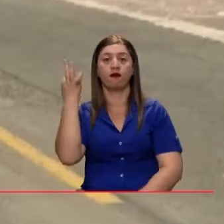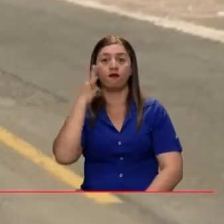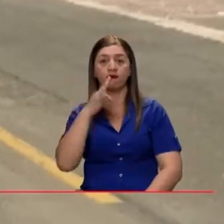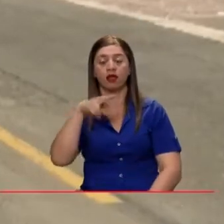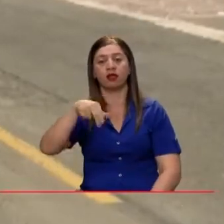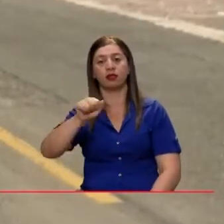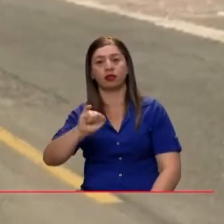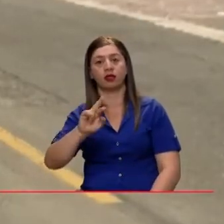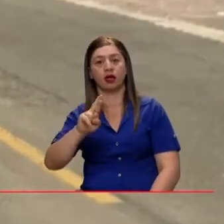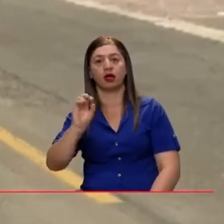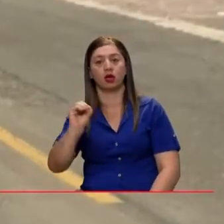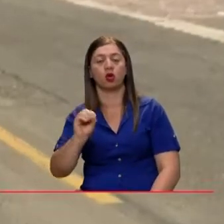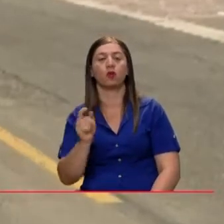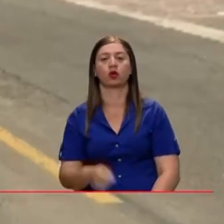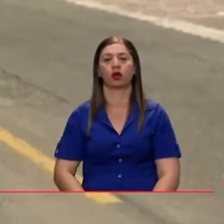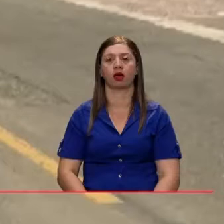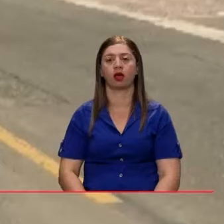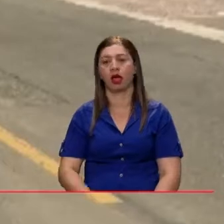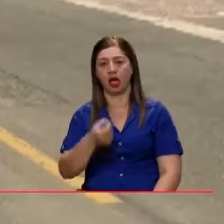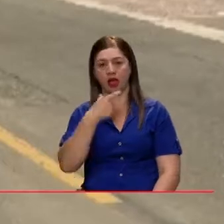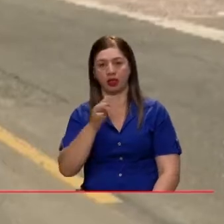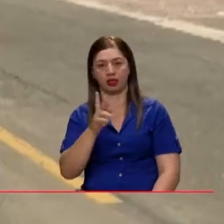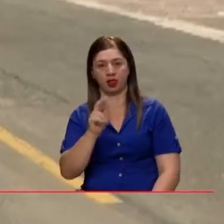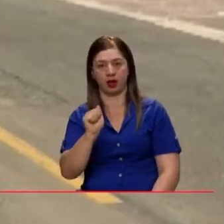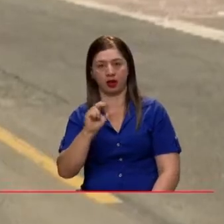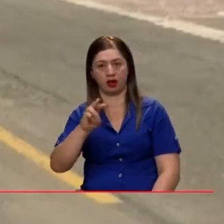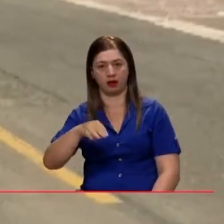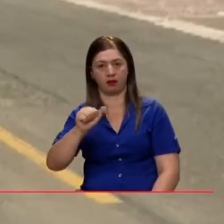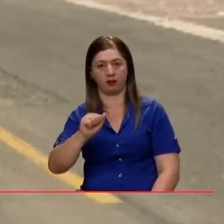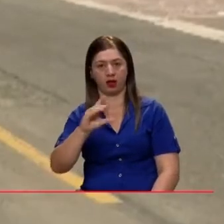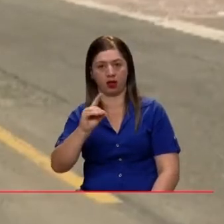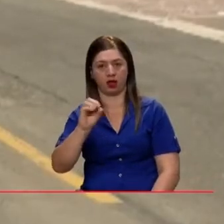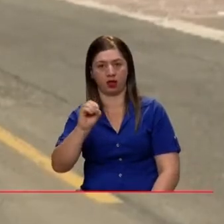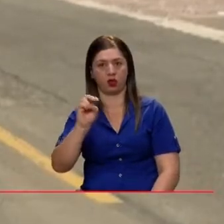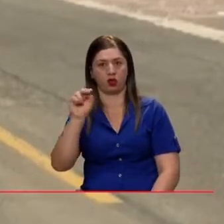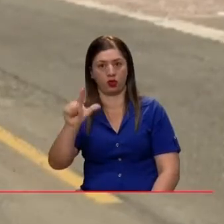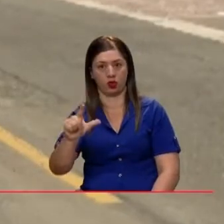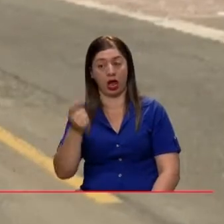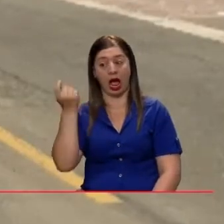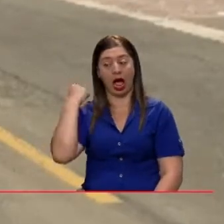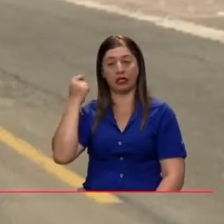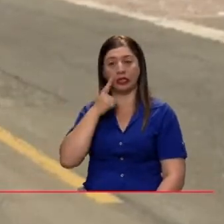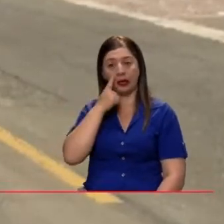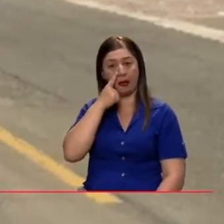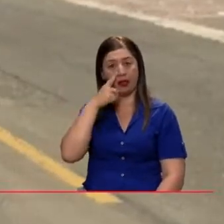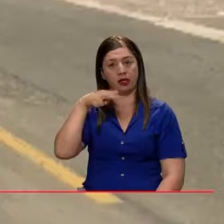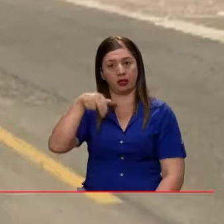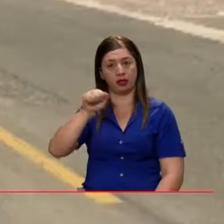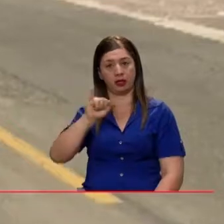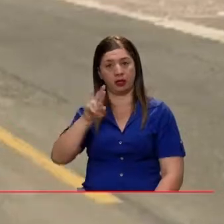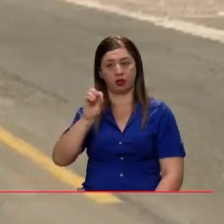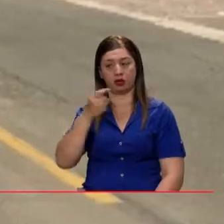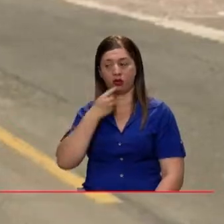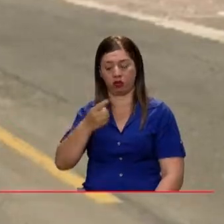Quintana por el consumo de tramadol. Nairo Quintana había anunciado ayer que con sus abogados iba a hacer la